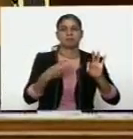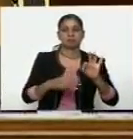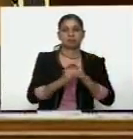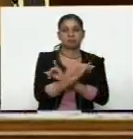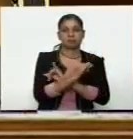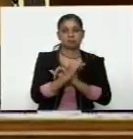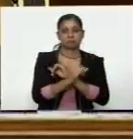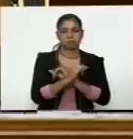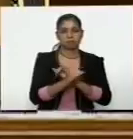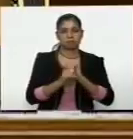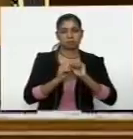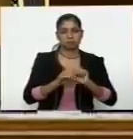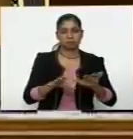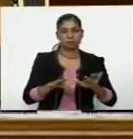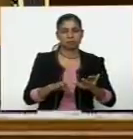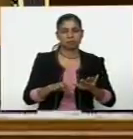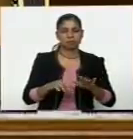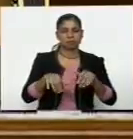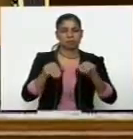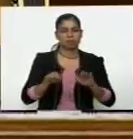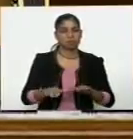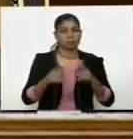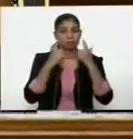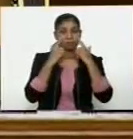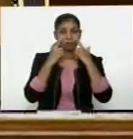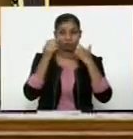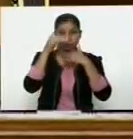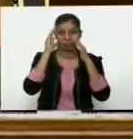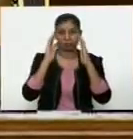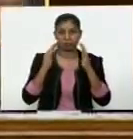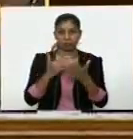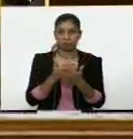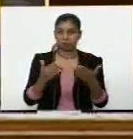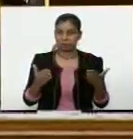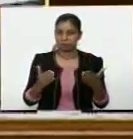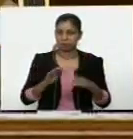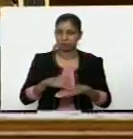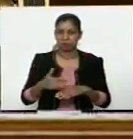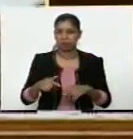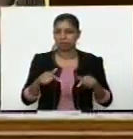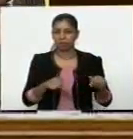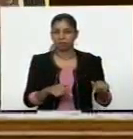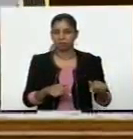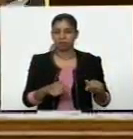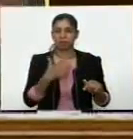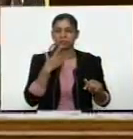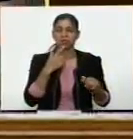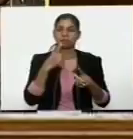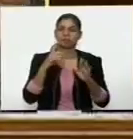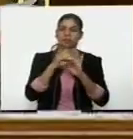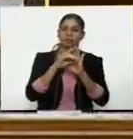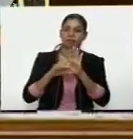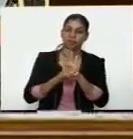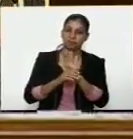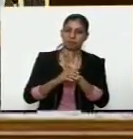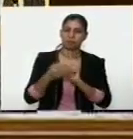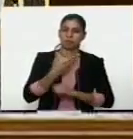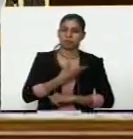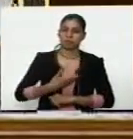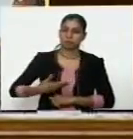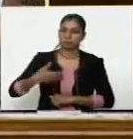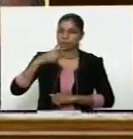digital, y aquí me voy a detener para llamar la atención de ustedes, porque es el fundamento del decreto de Donald